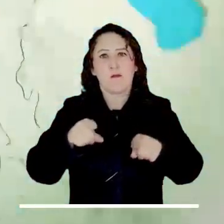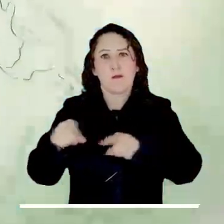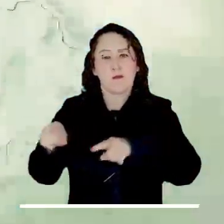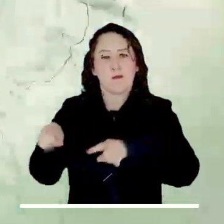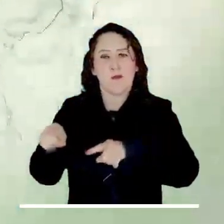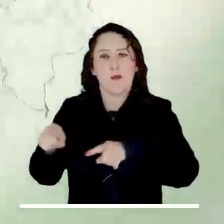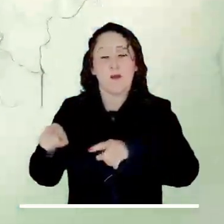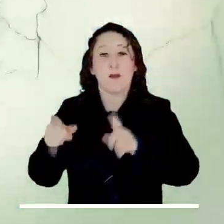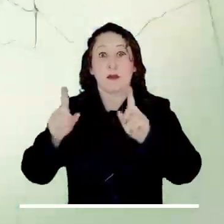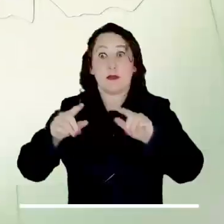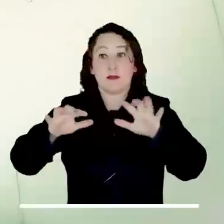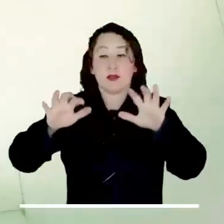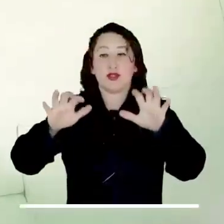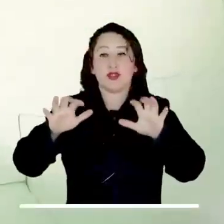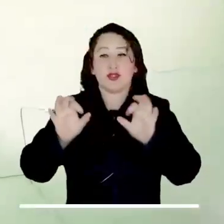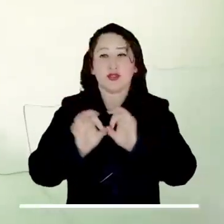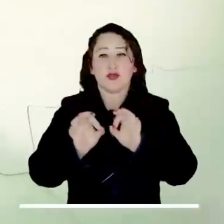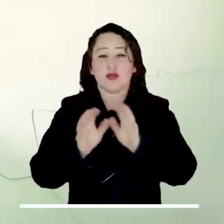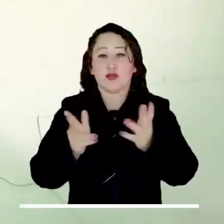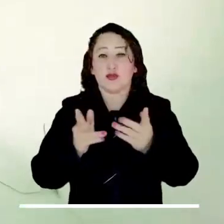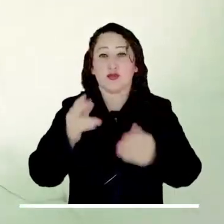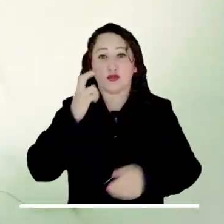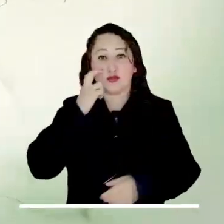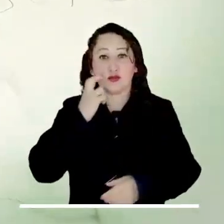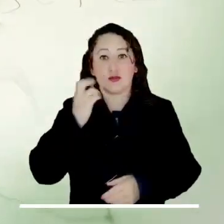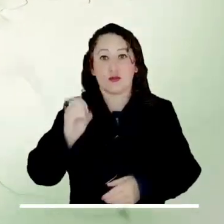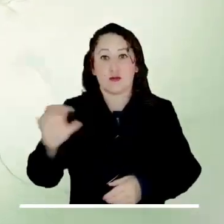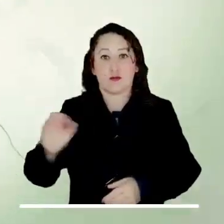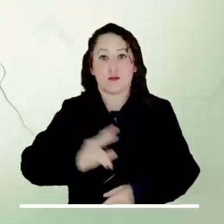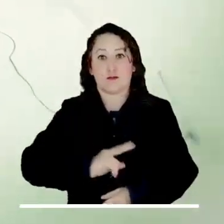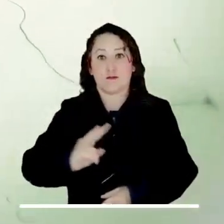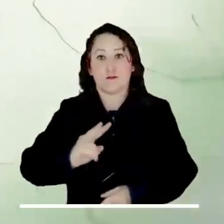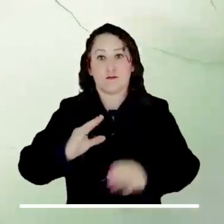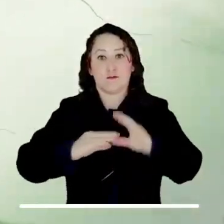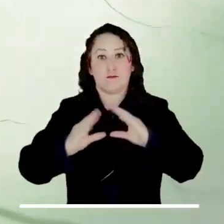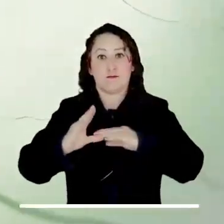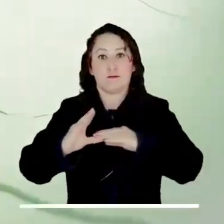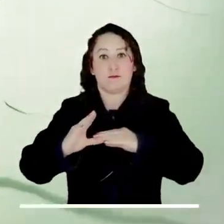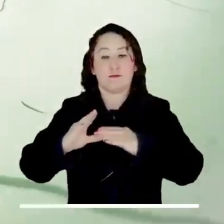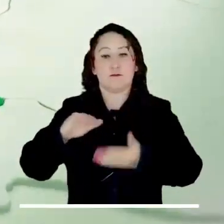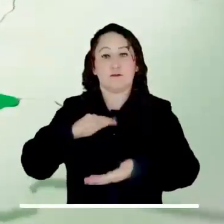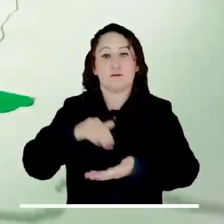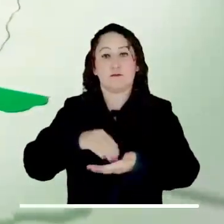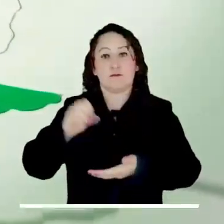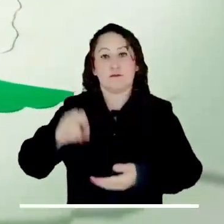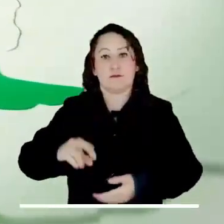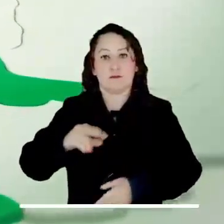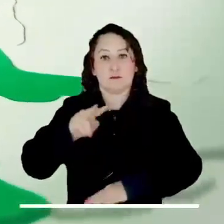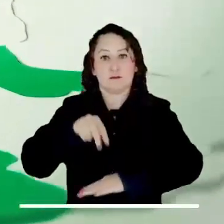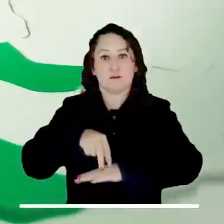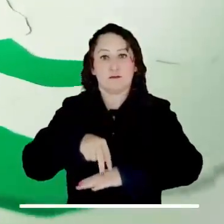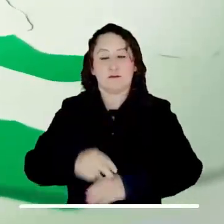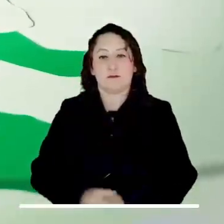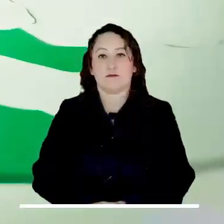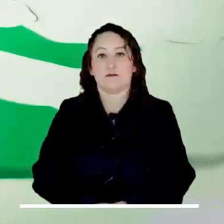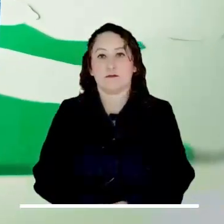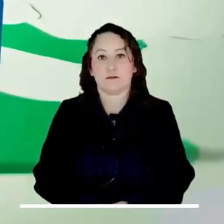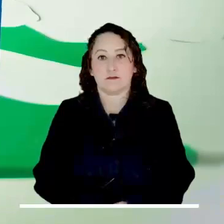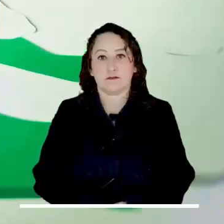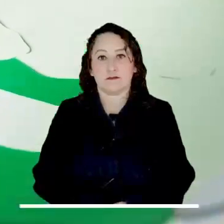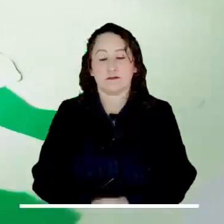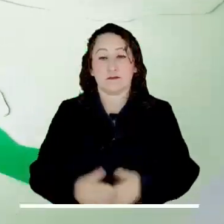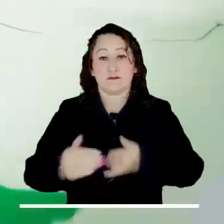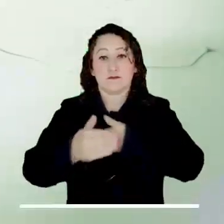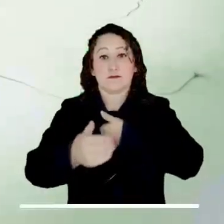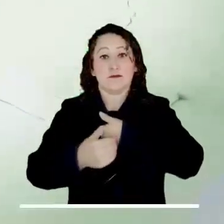prevén lluvias moderadas y dispersas en el litoral y precipitaciones ligeras en Chocó, occidente de Valle del Cauca, Cauca y